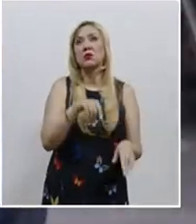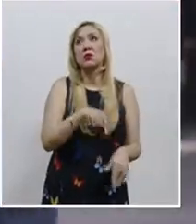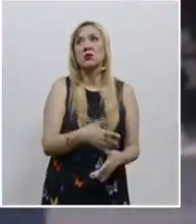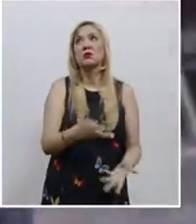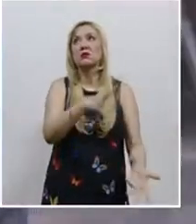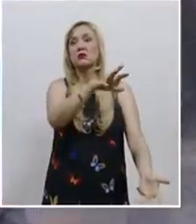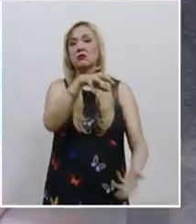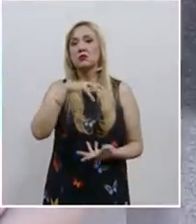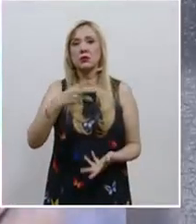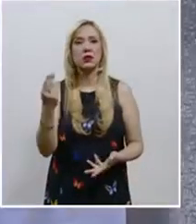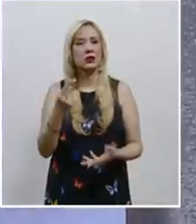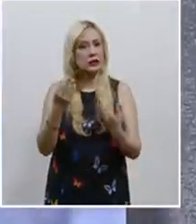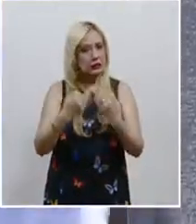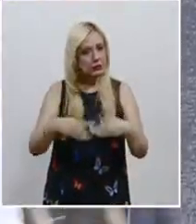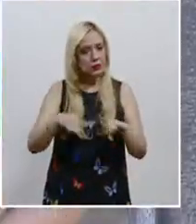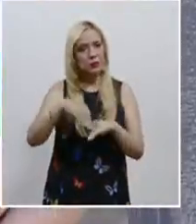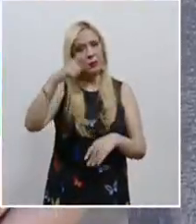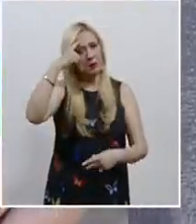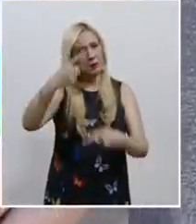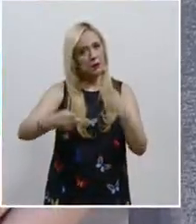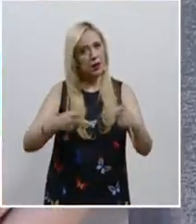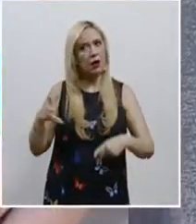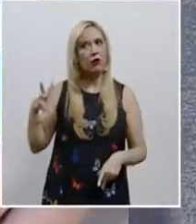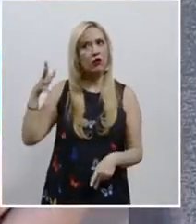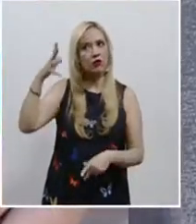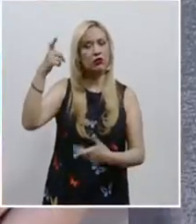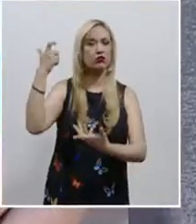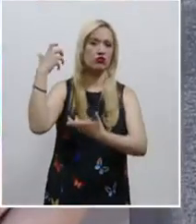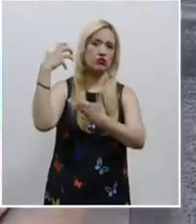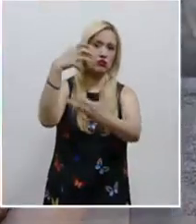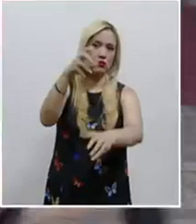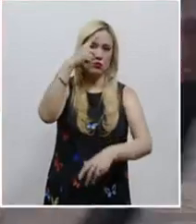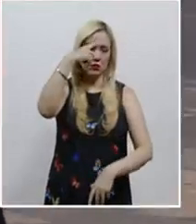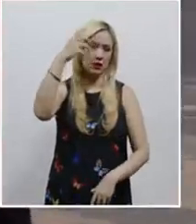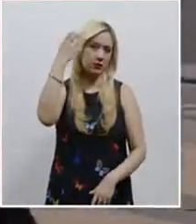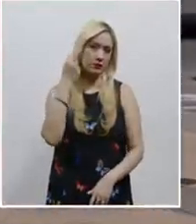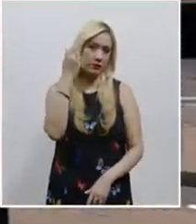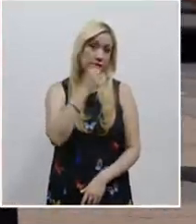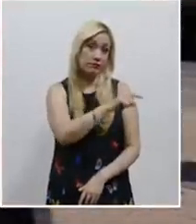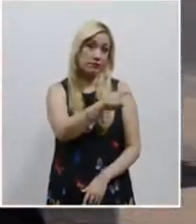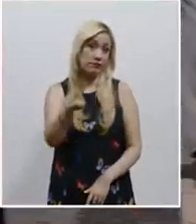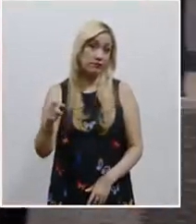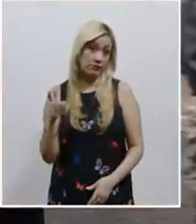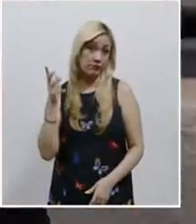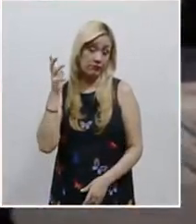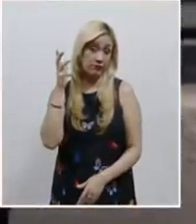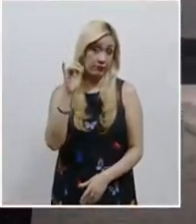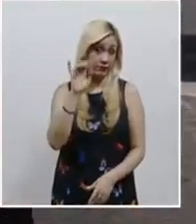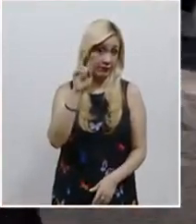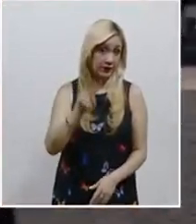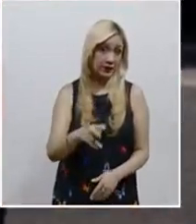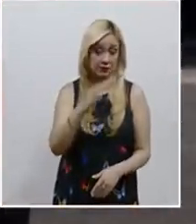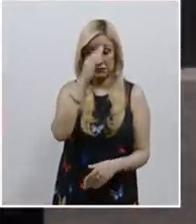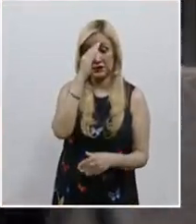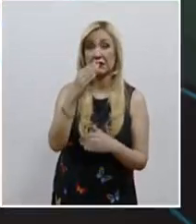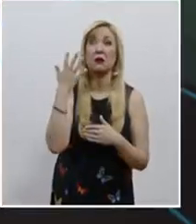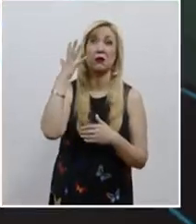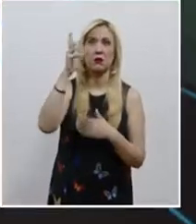la planificación y visualizar qué tipo de retiro se desea. Poder Informativo, Lilian